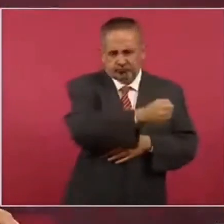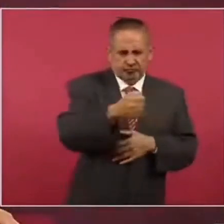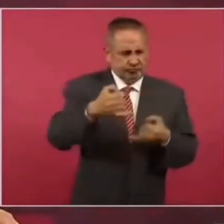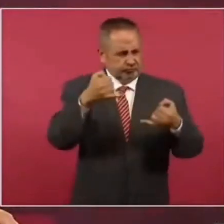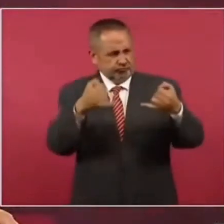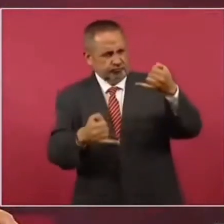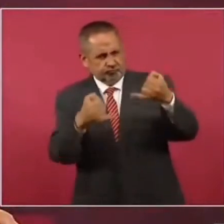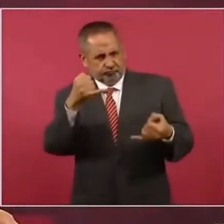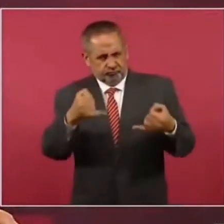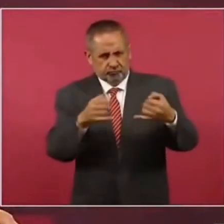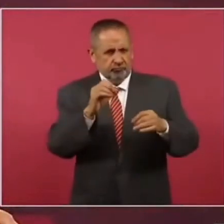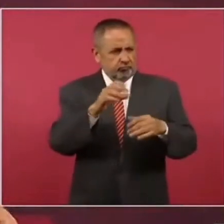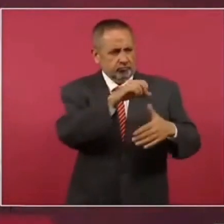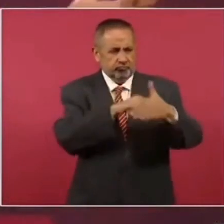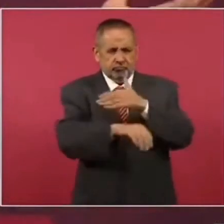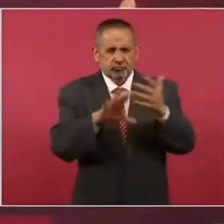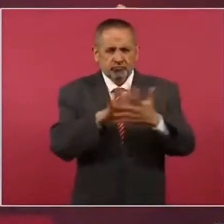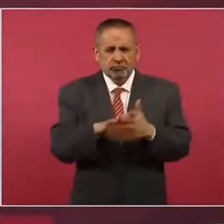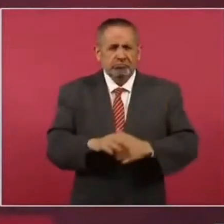la cárcel?